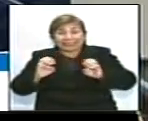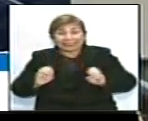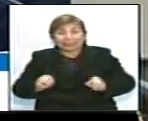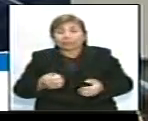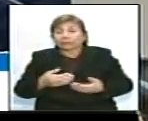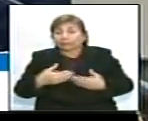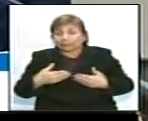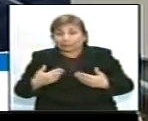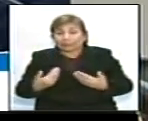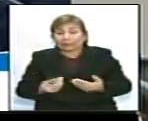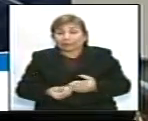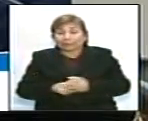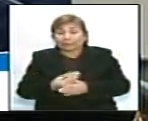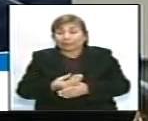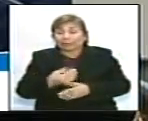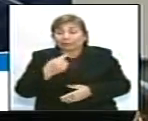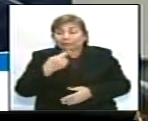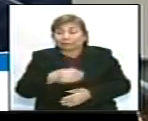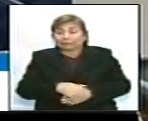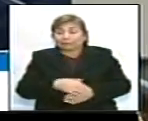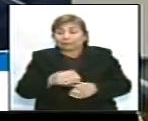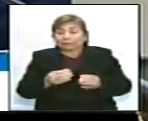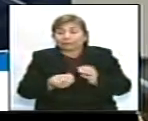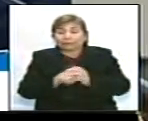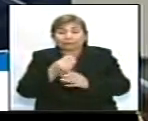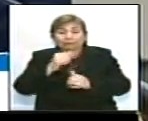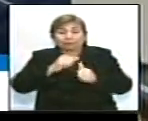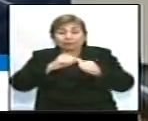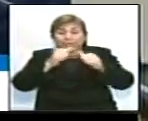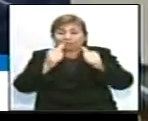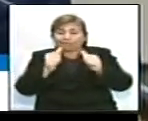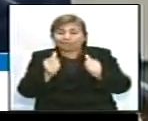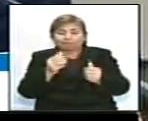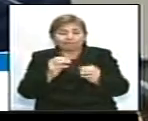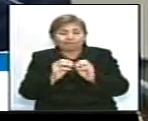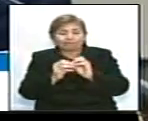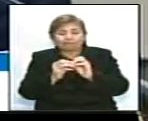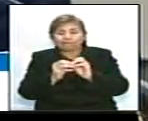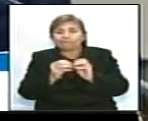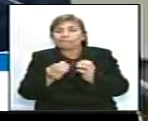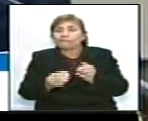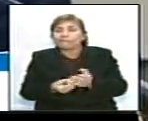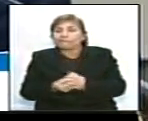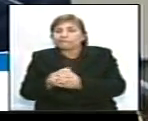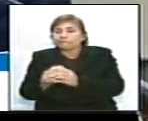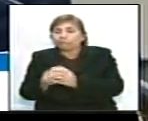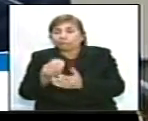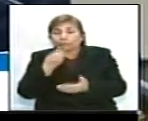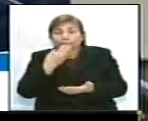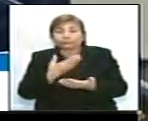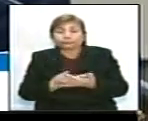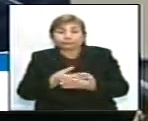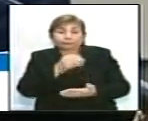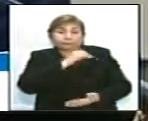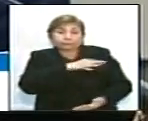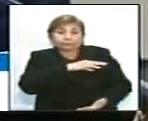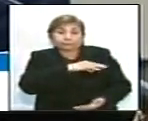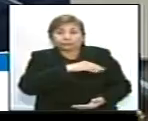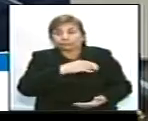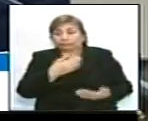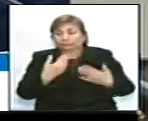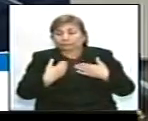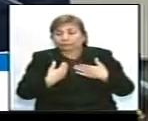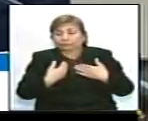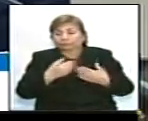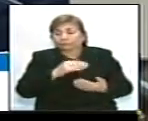alta. O sea, paisajes donde la restauración generará mayores beneficios, ya que tienen valores muy